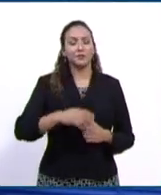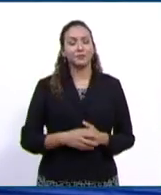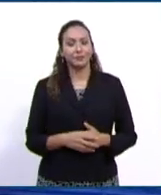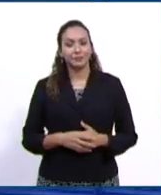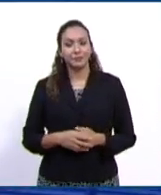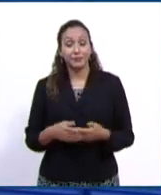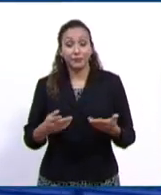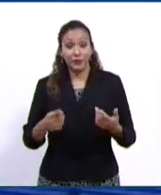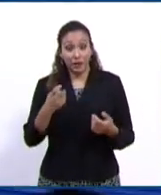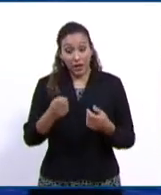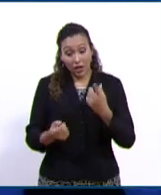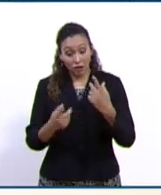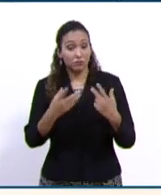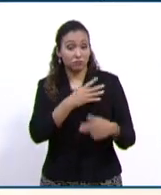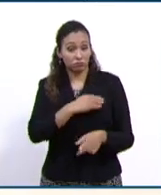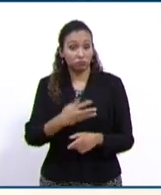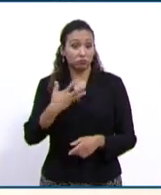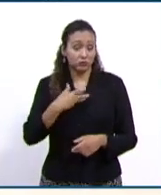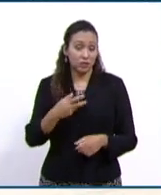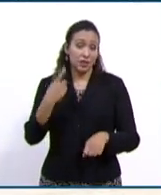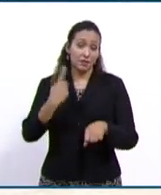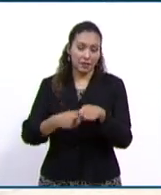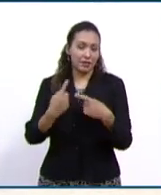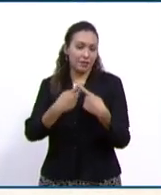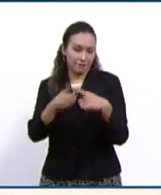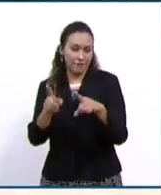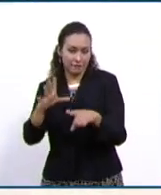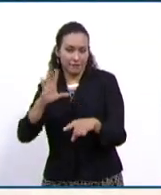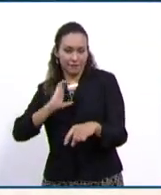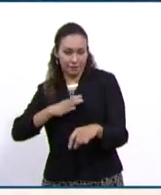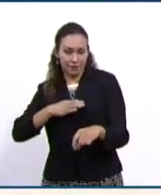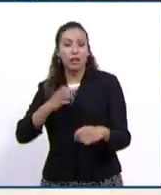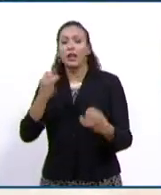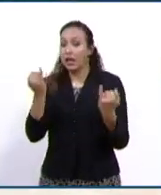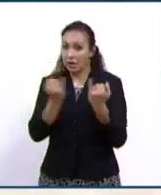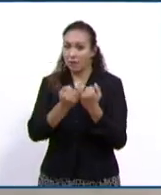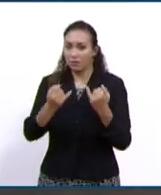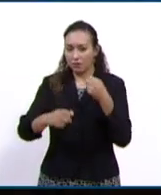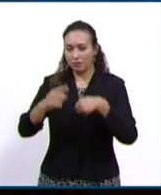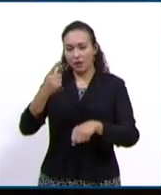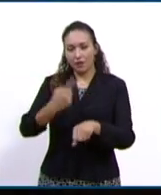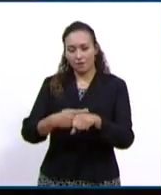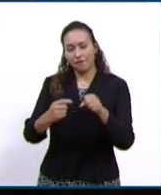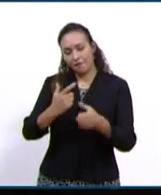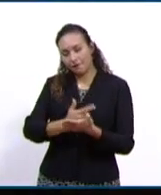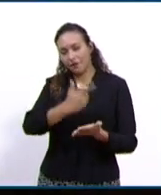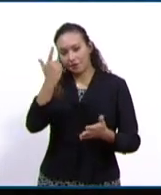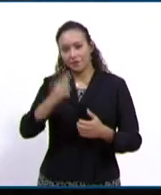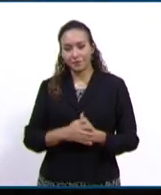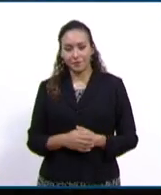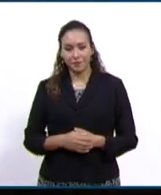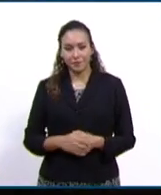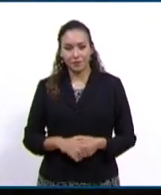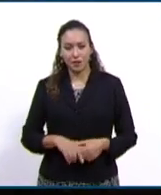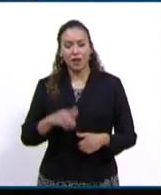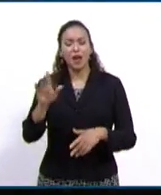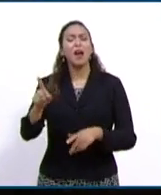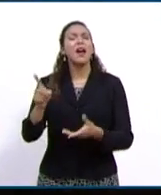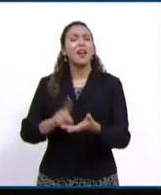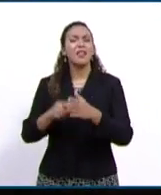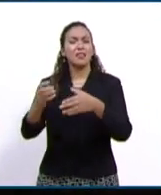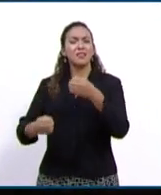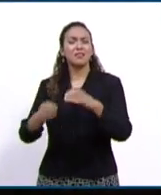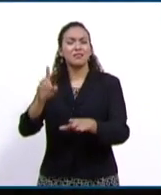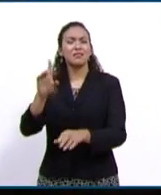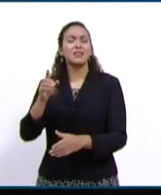adolescentes que padecen enfermedades distintas al cáncer, que también son consideradas graves. En otro asunto, resolvió que, cuando se reclama la